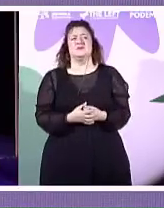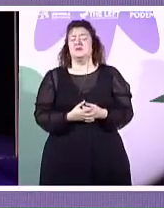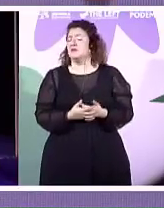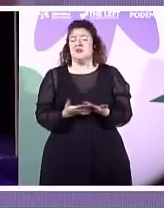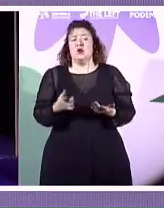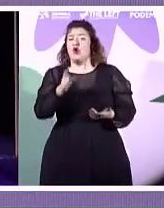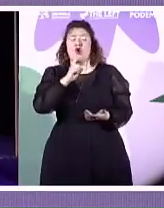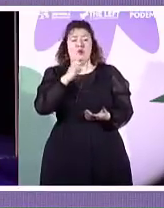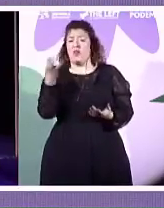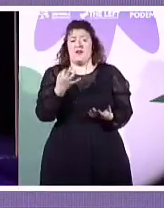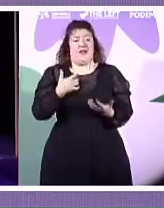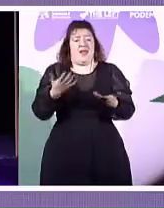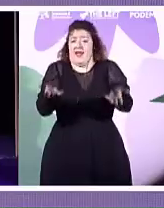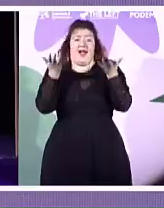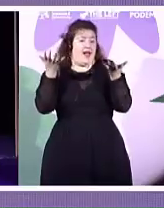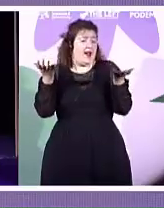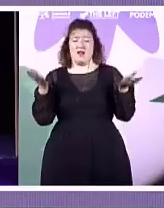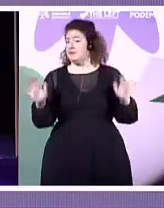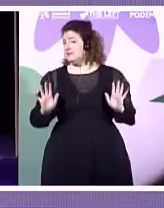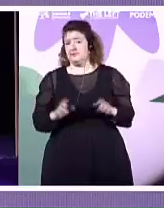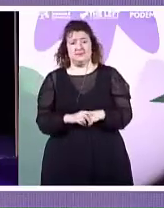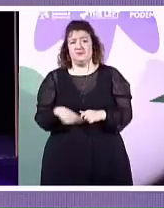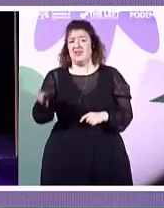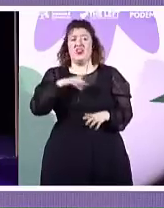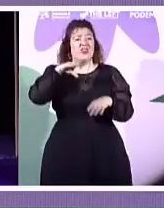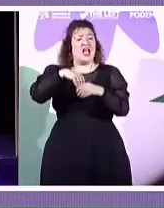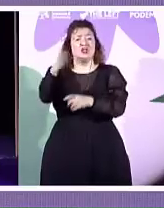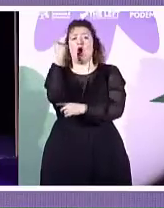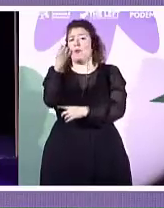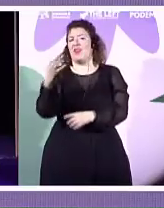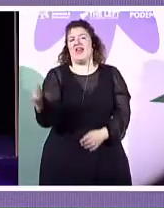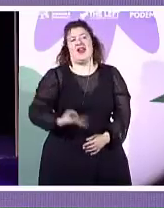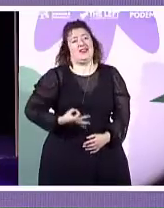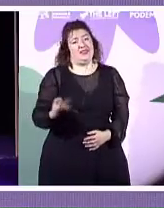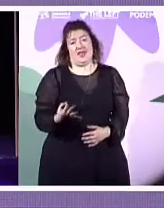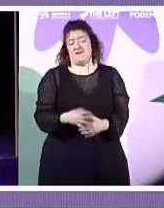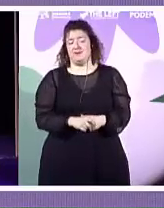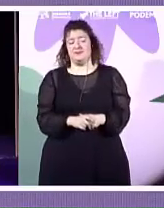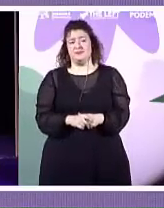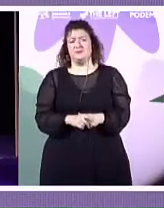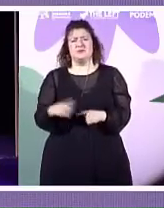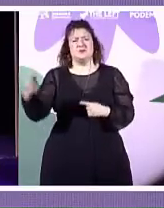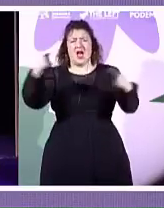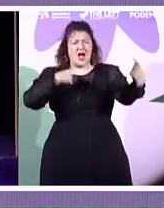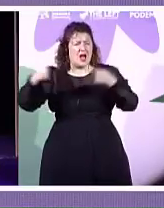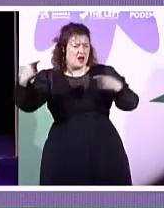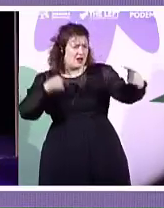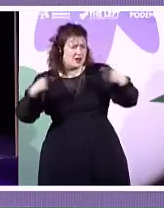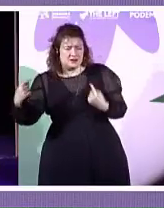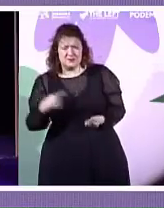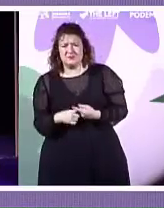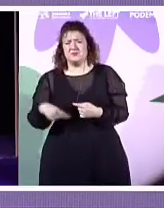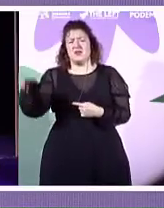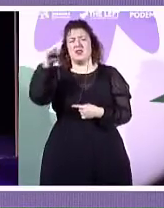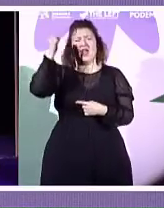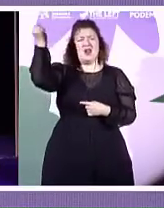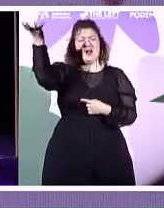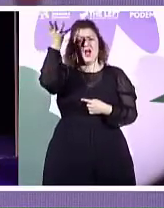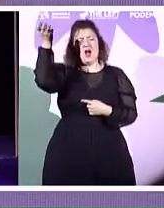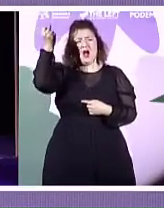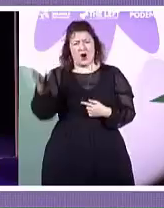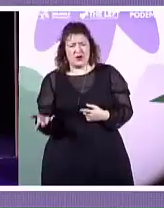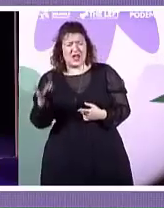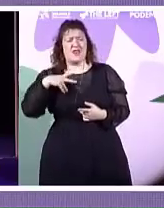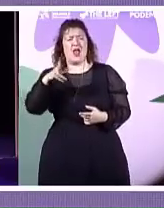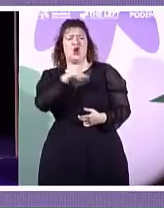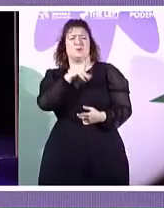que hay que ejercer el poder y todos sus ataques los ataques de las oligarquías los ataques de